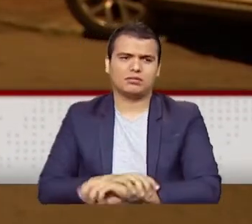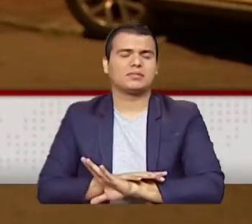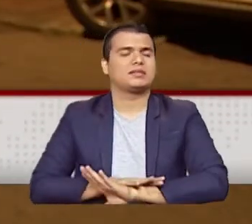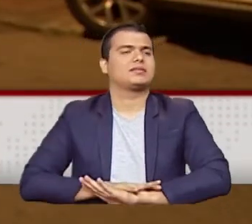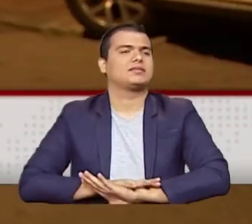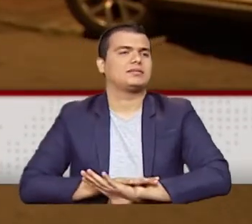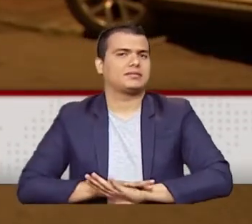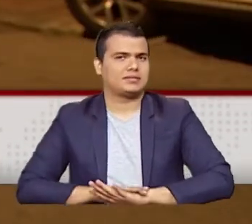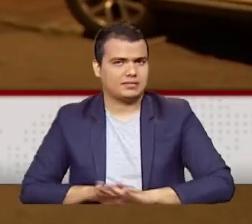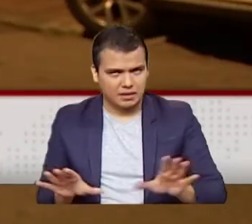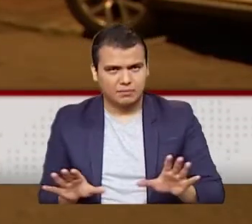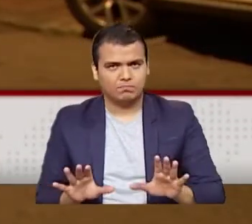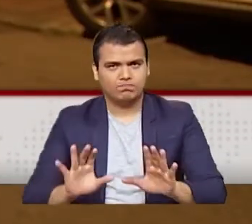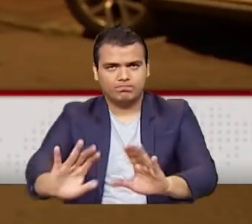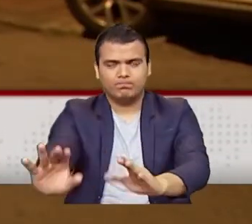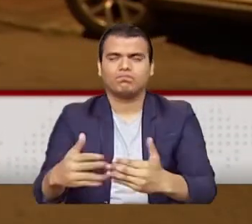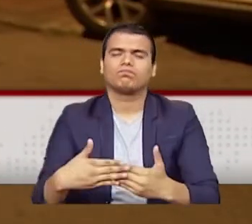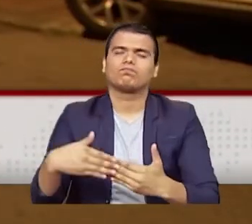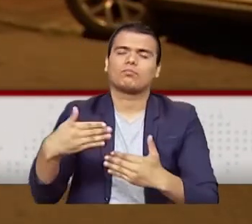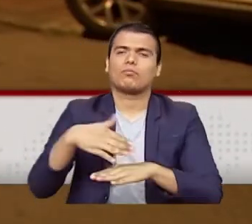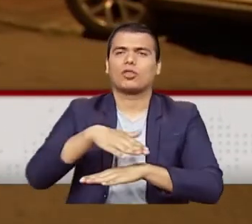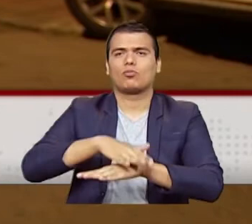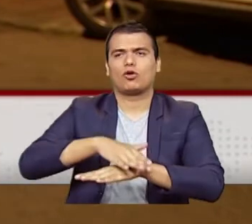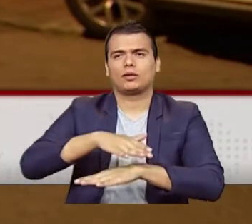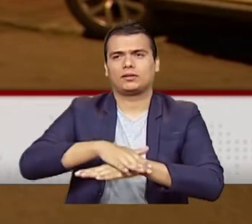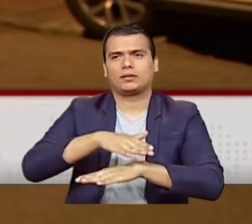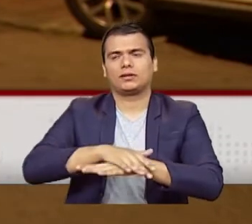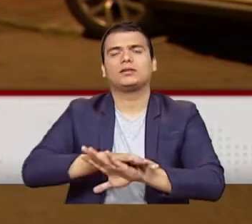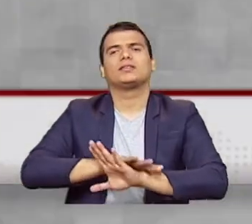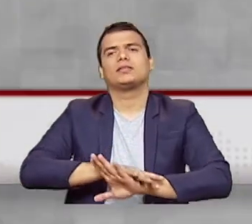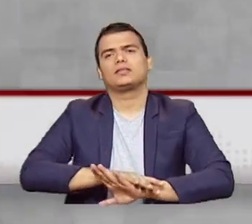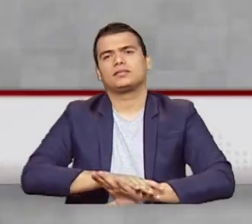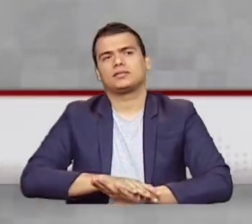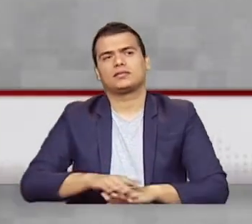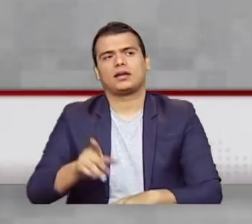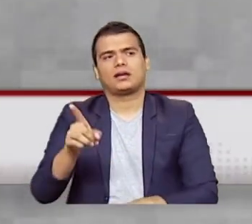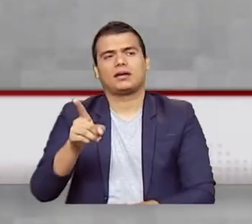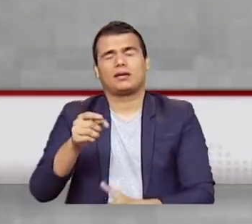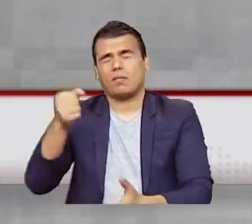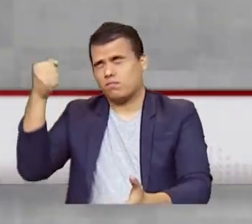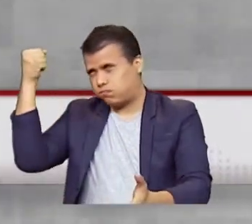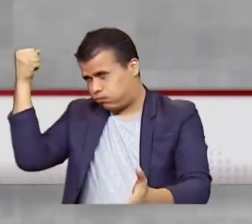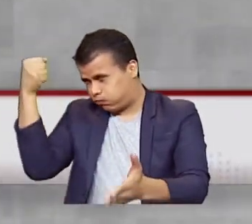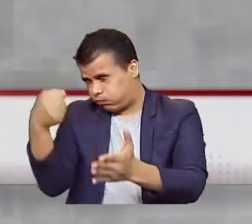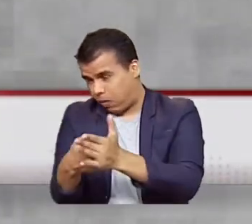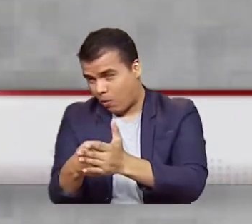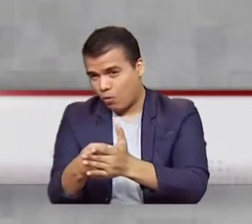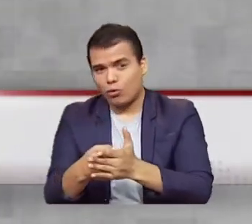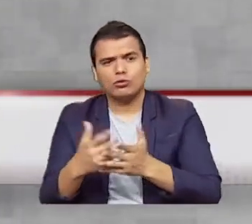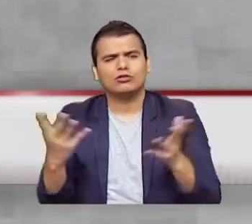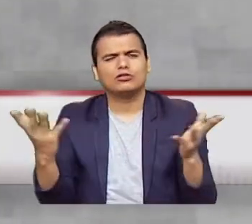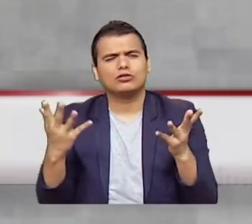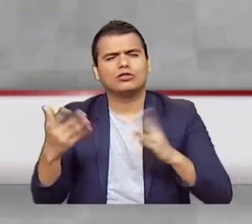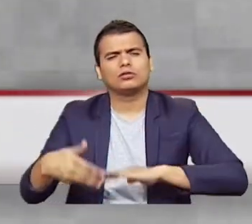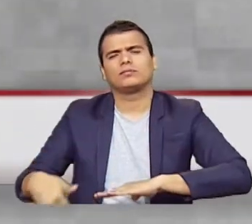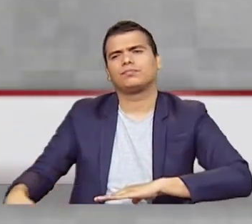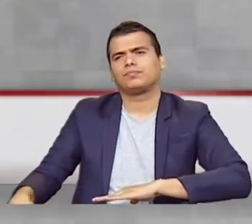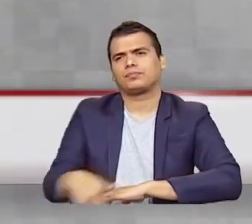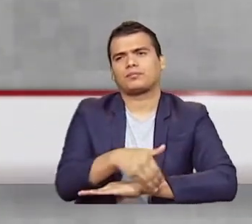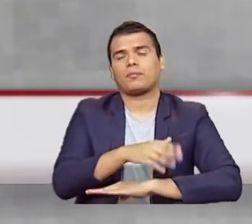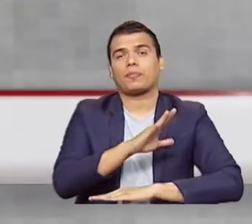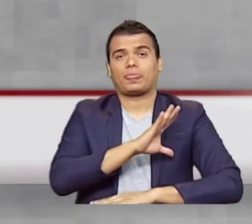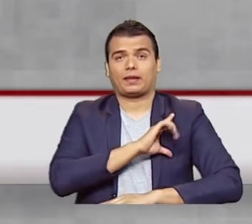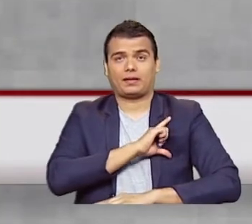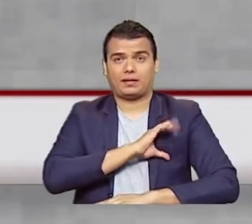finalmente hay que decir que también en horas de la tarde se realizó o se registró mejor un aparatoso accidente esto en la vía entre